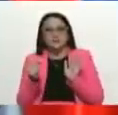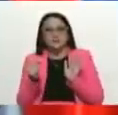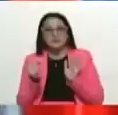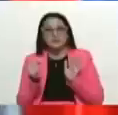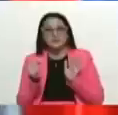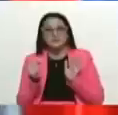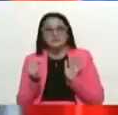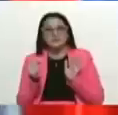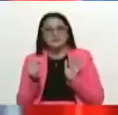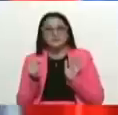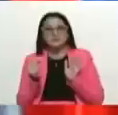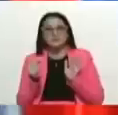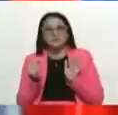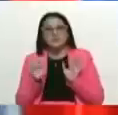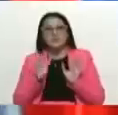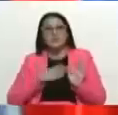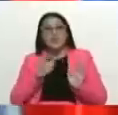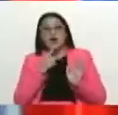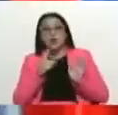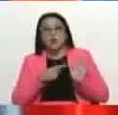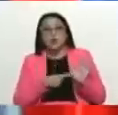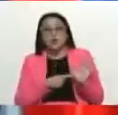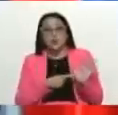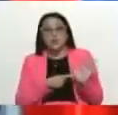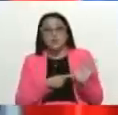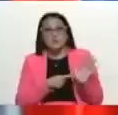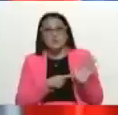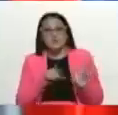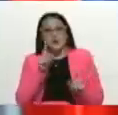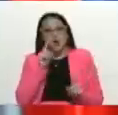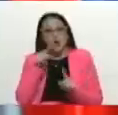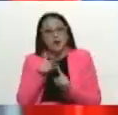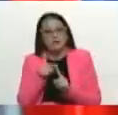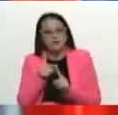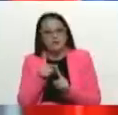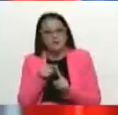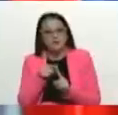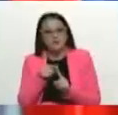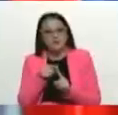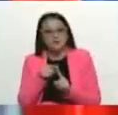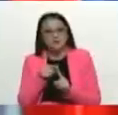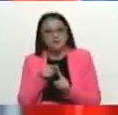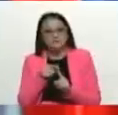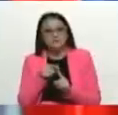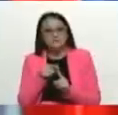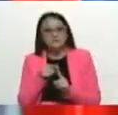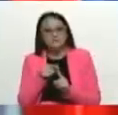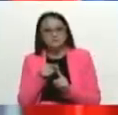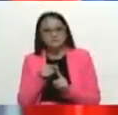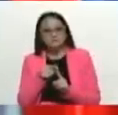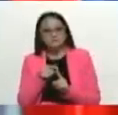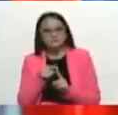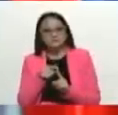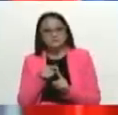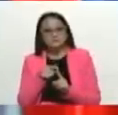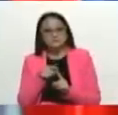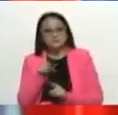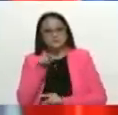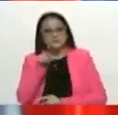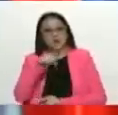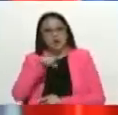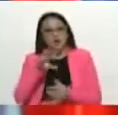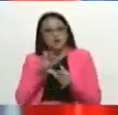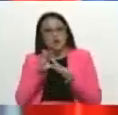puedan cumplir con este objetivo que en este caso que nos ocupa es que todos